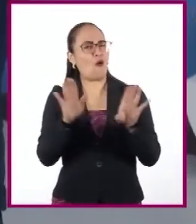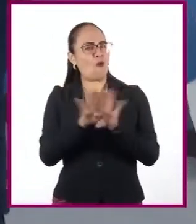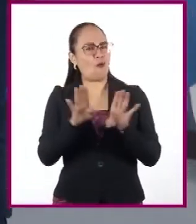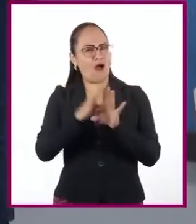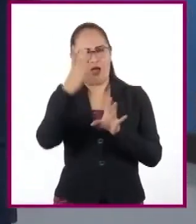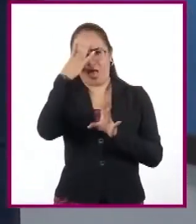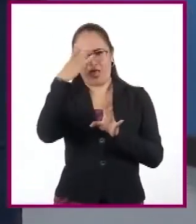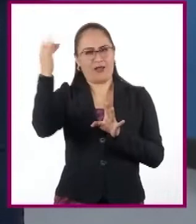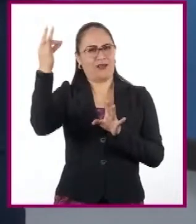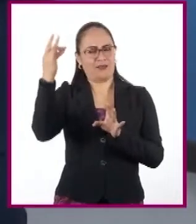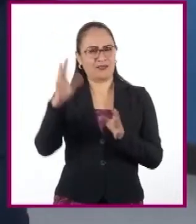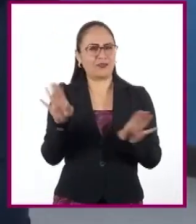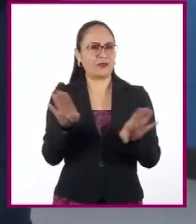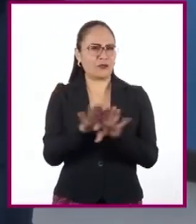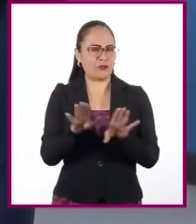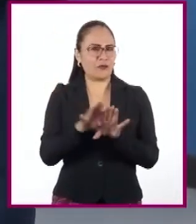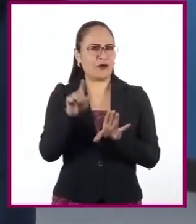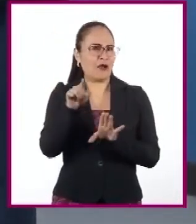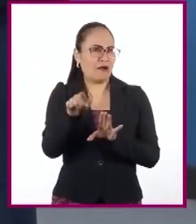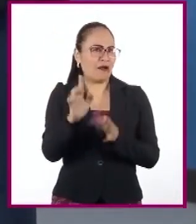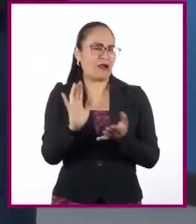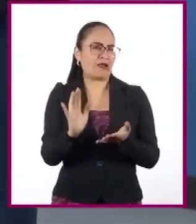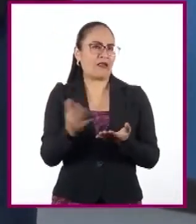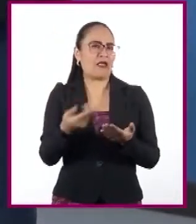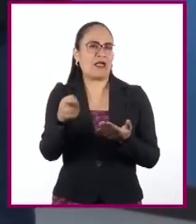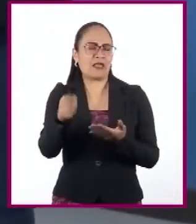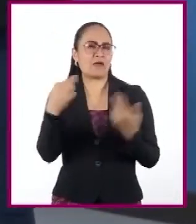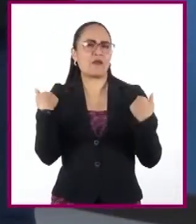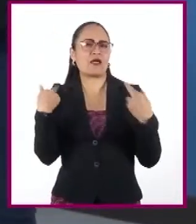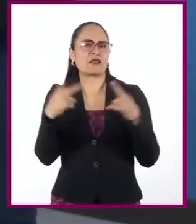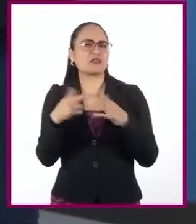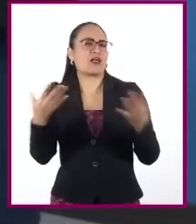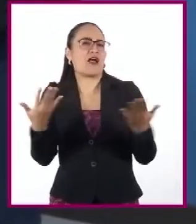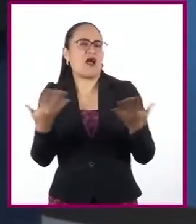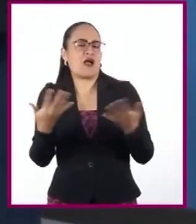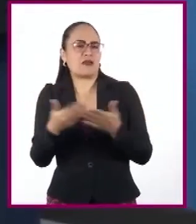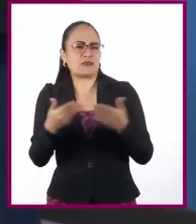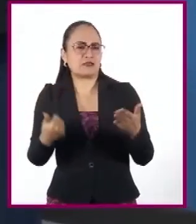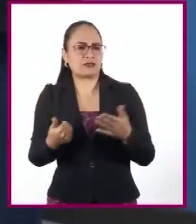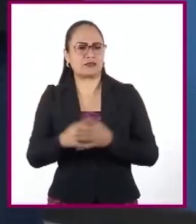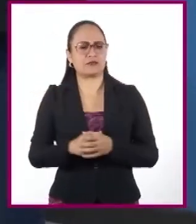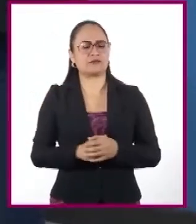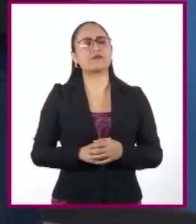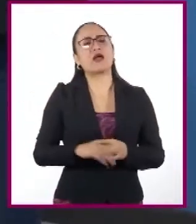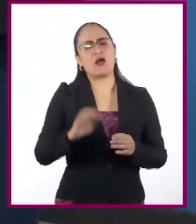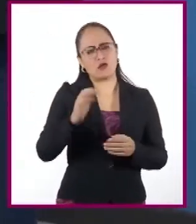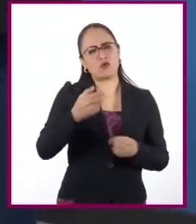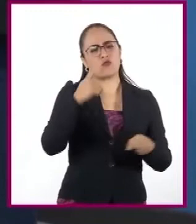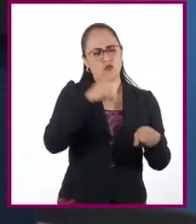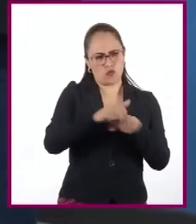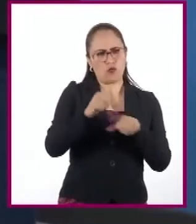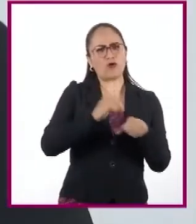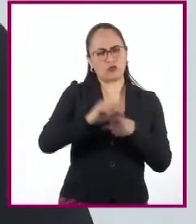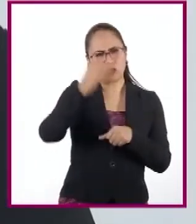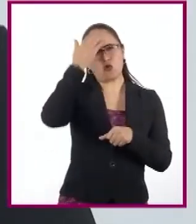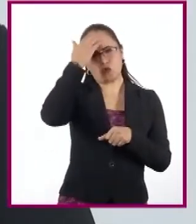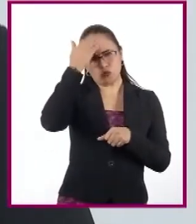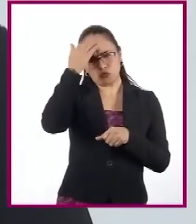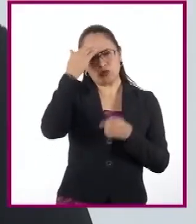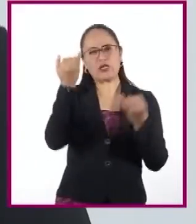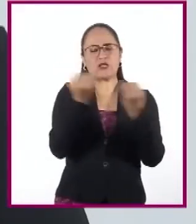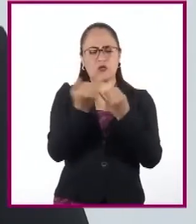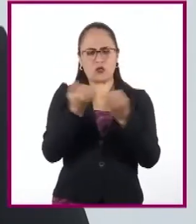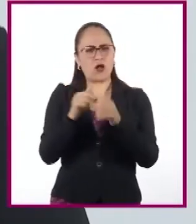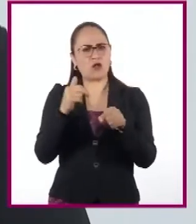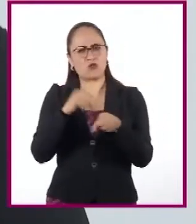maestra Elizabeth utilizó para la adivinanza anterior es identificar las cantidades conocidas y las desconocidas,